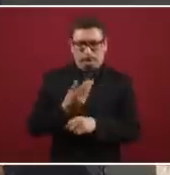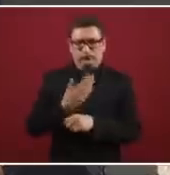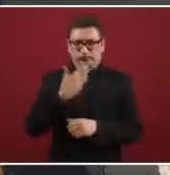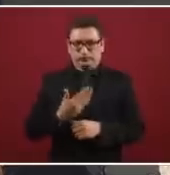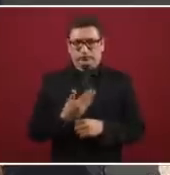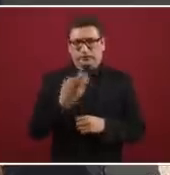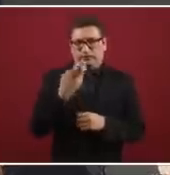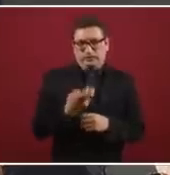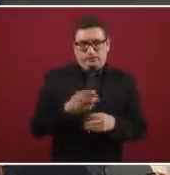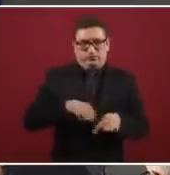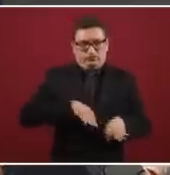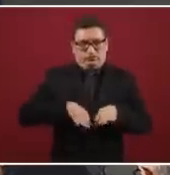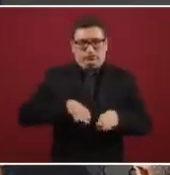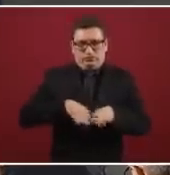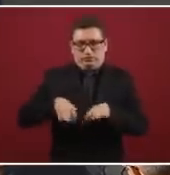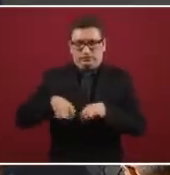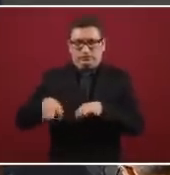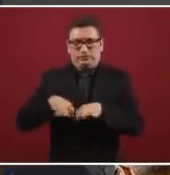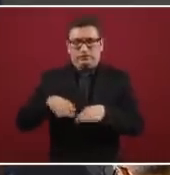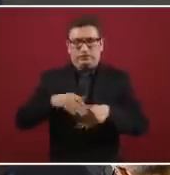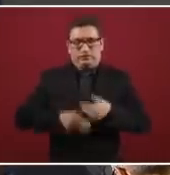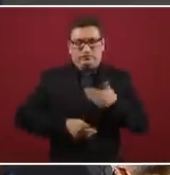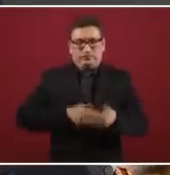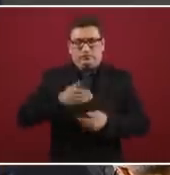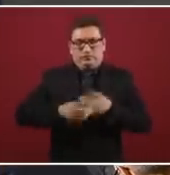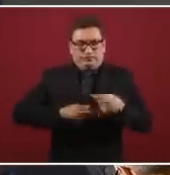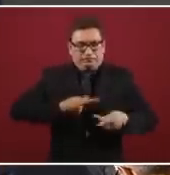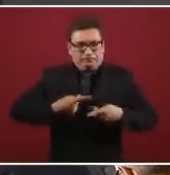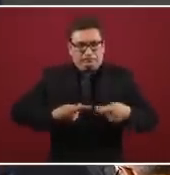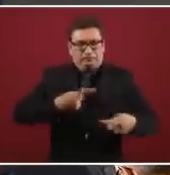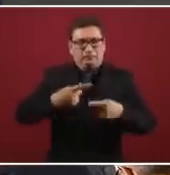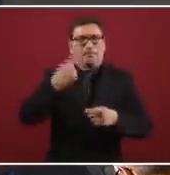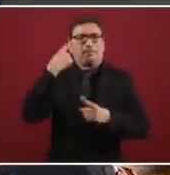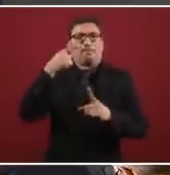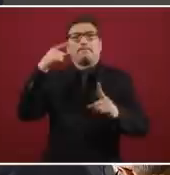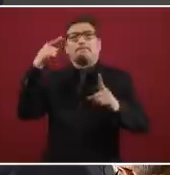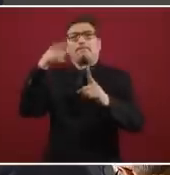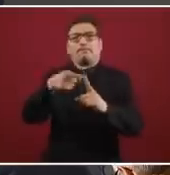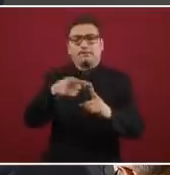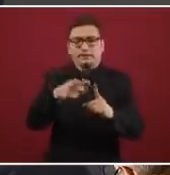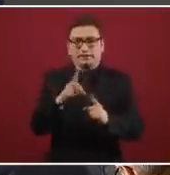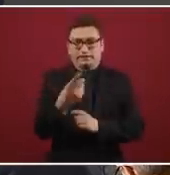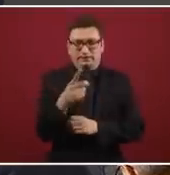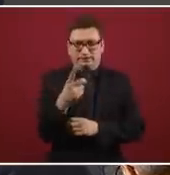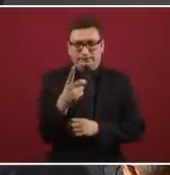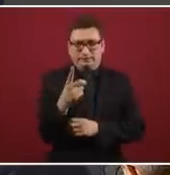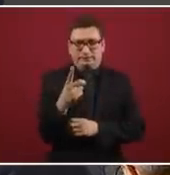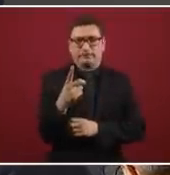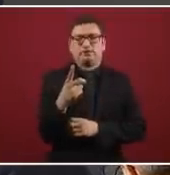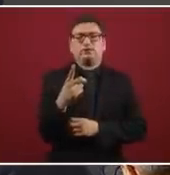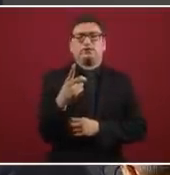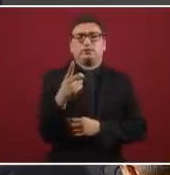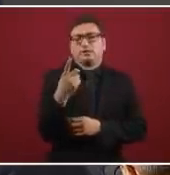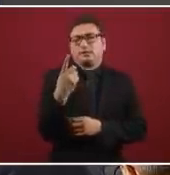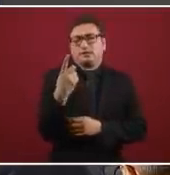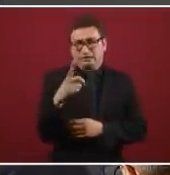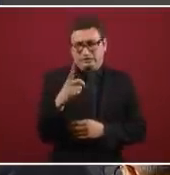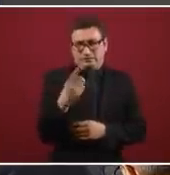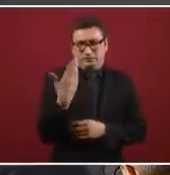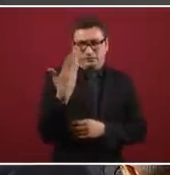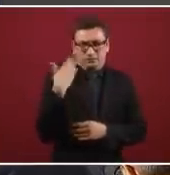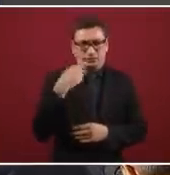cómo vamos trabajando y cómo nos estamos preparando para cerrar en diciembre, tal como le